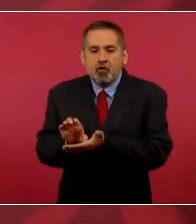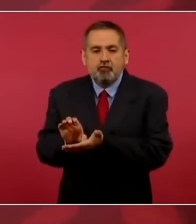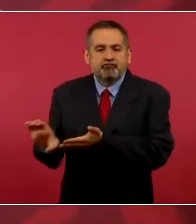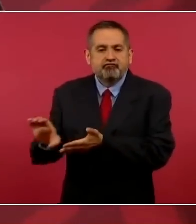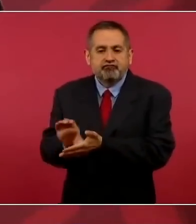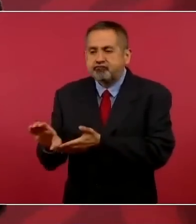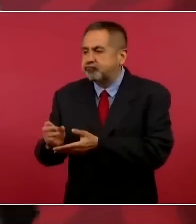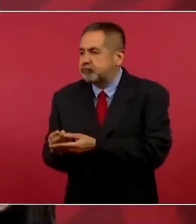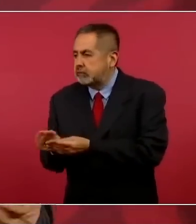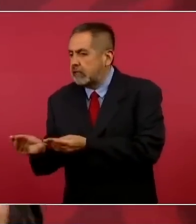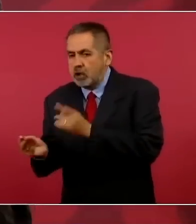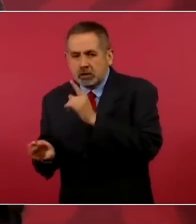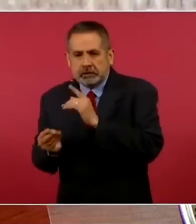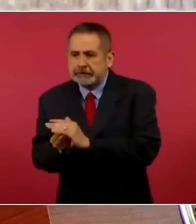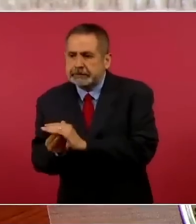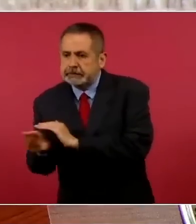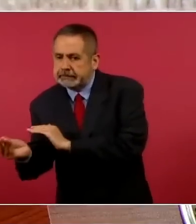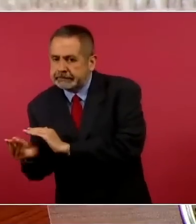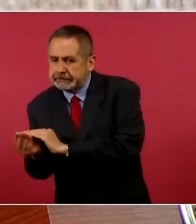moches a todos,